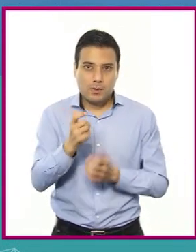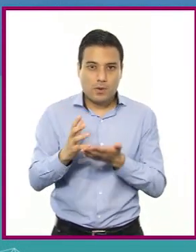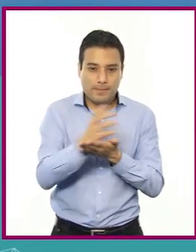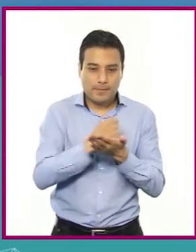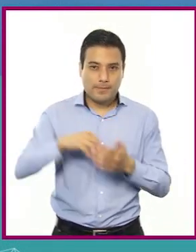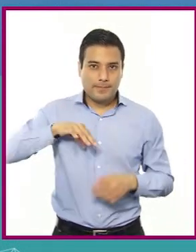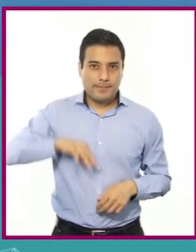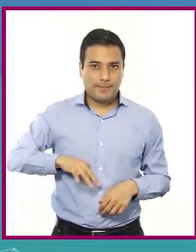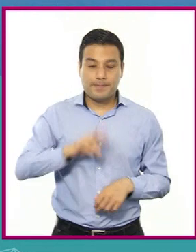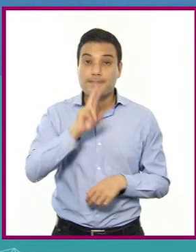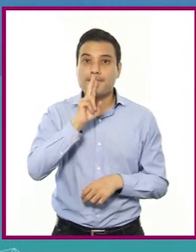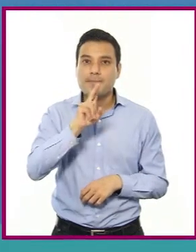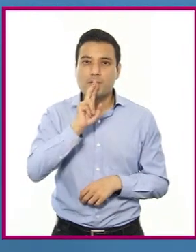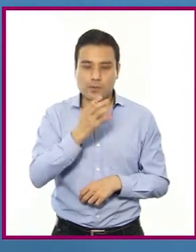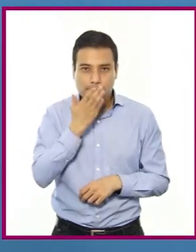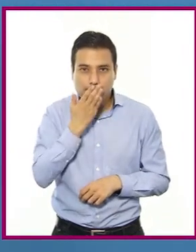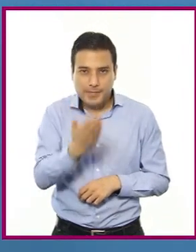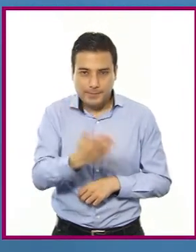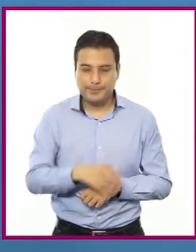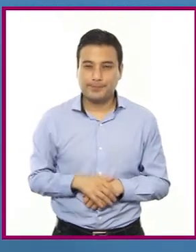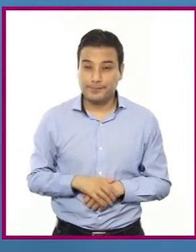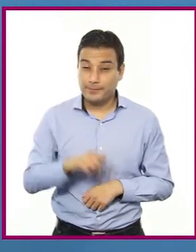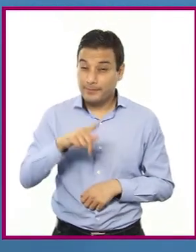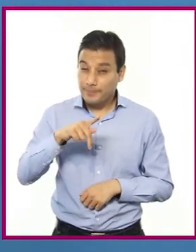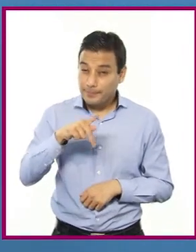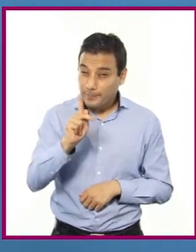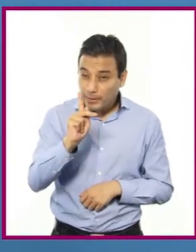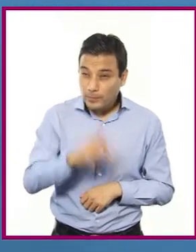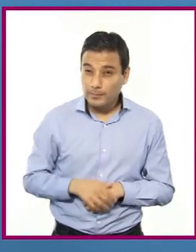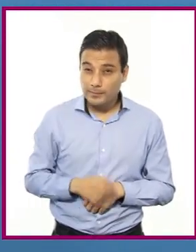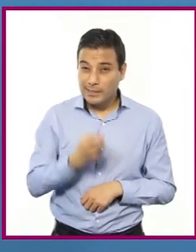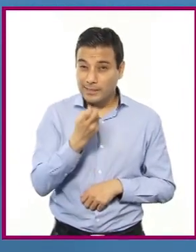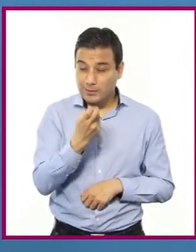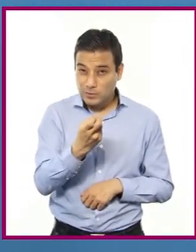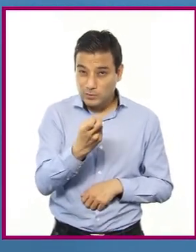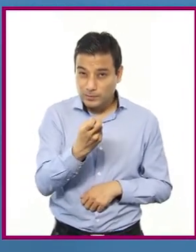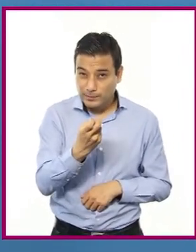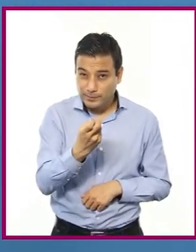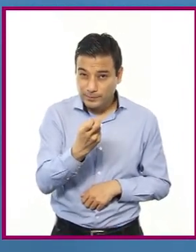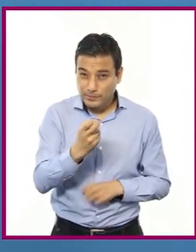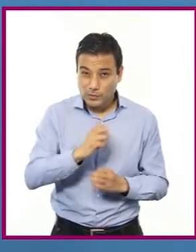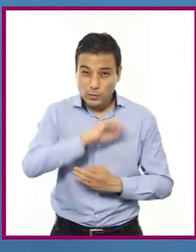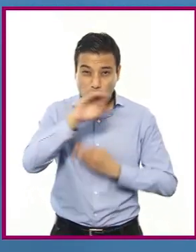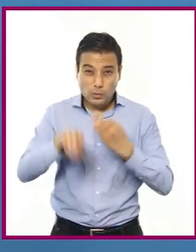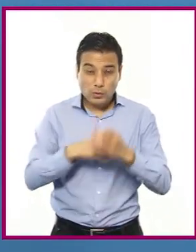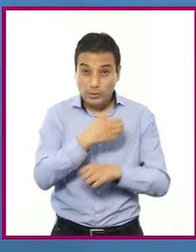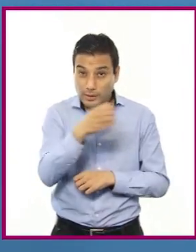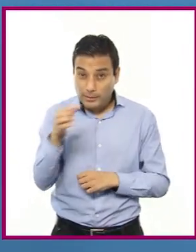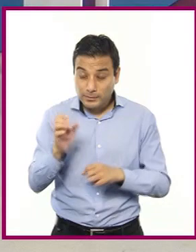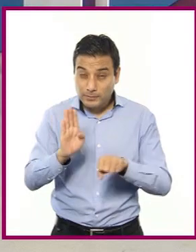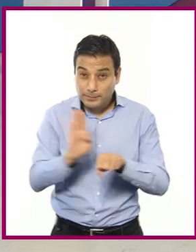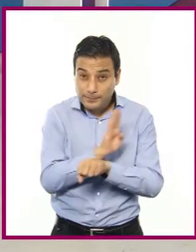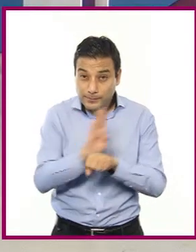de las empresas agrícolas. Sin embargo, esto no benefició a todos los campesinos.